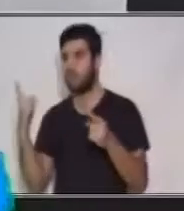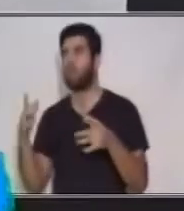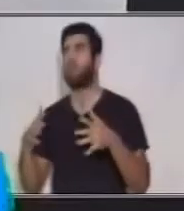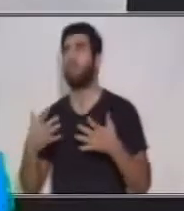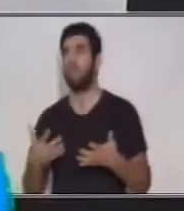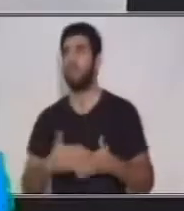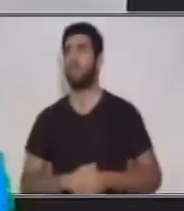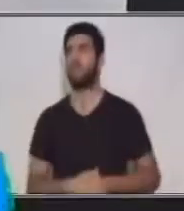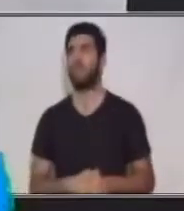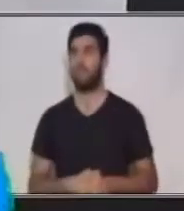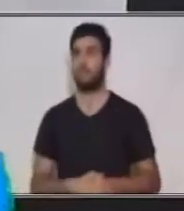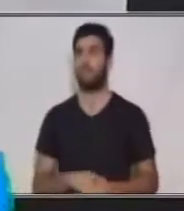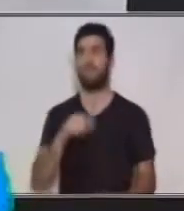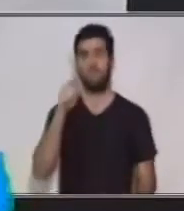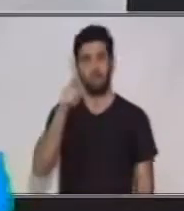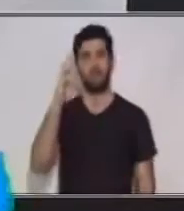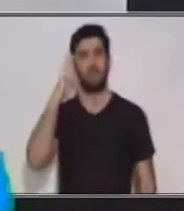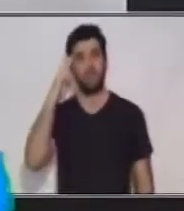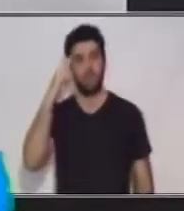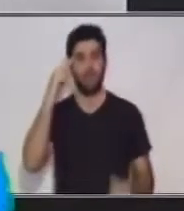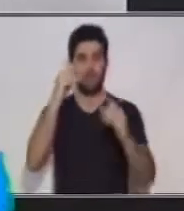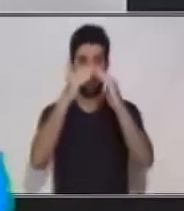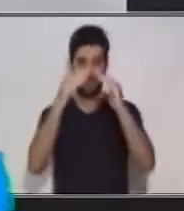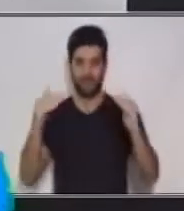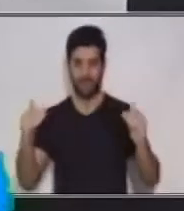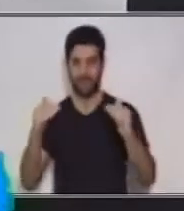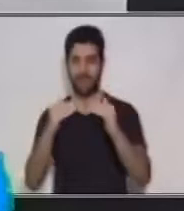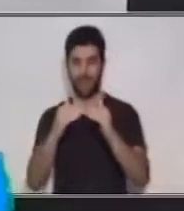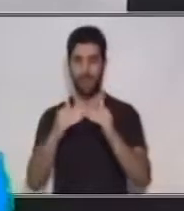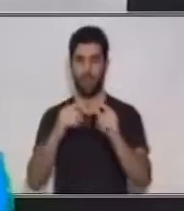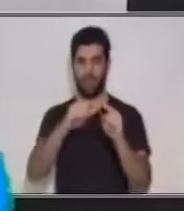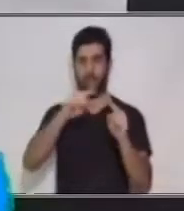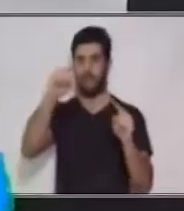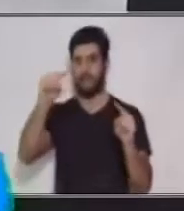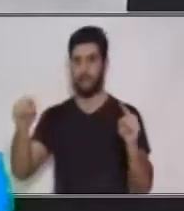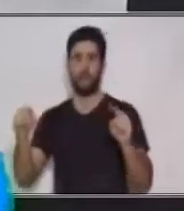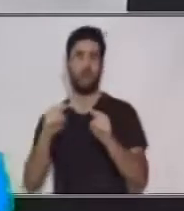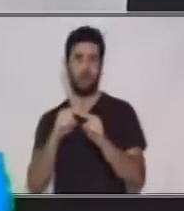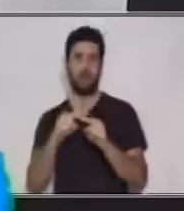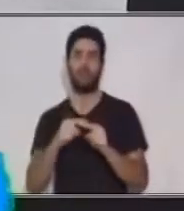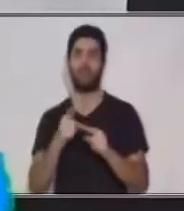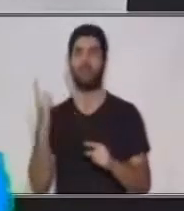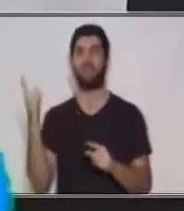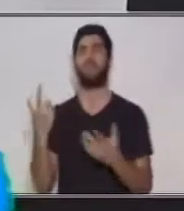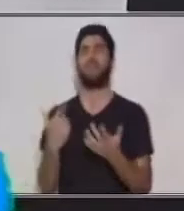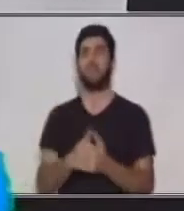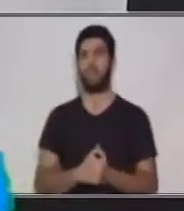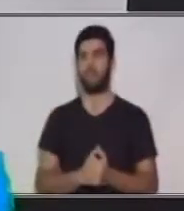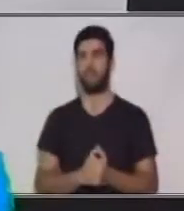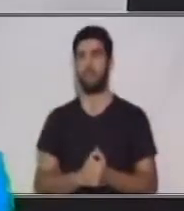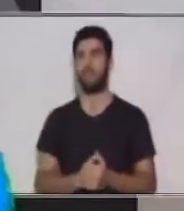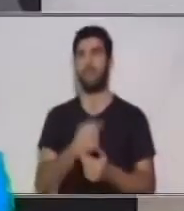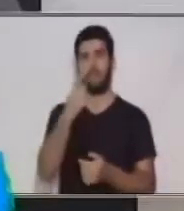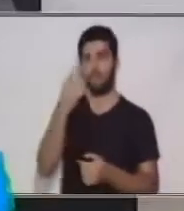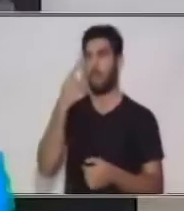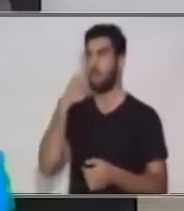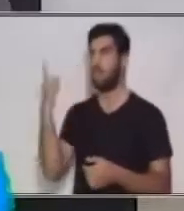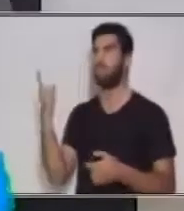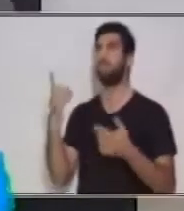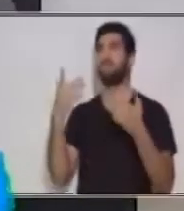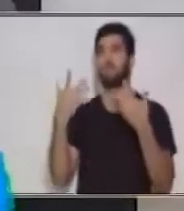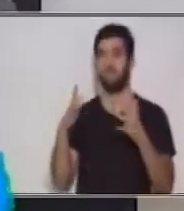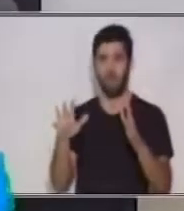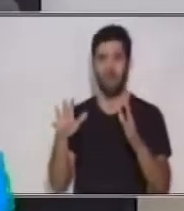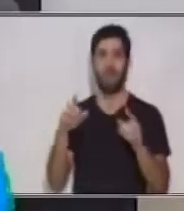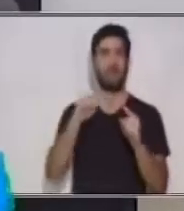nuestro último triángulo. Recuerda, nuestro triángulo escaleno, ¿de acuerdo? Entonces, en este caso, como ya lo hemos visto, todos